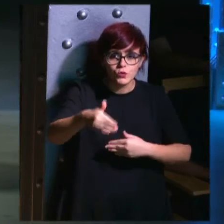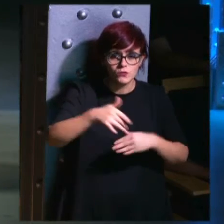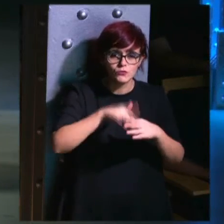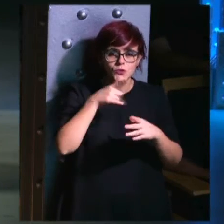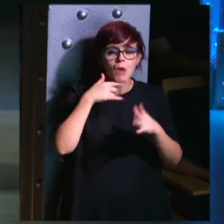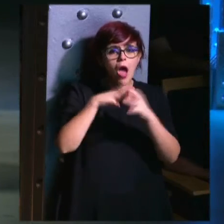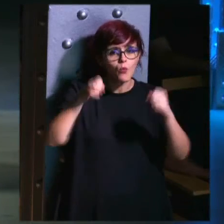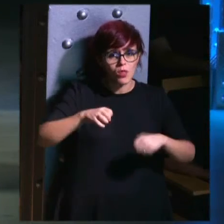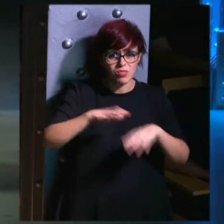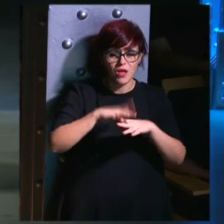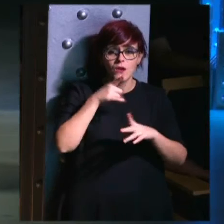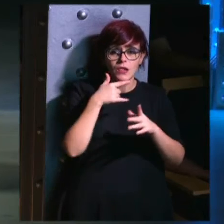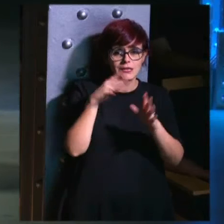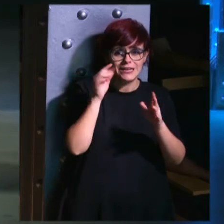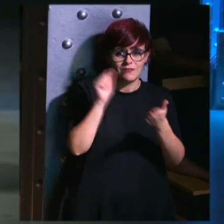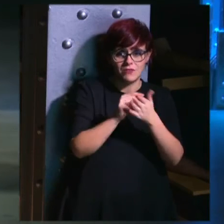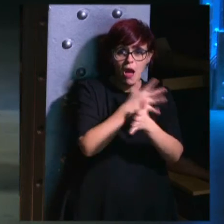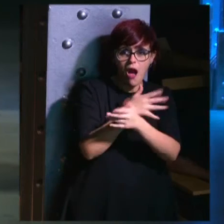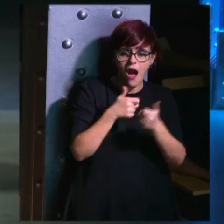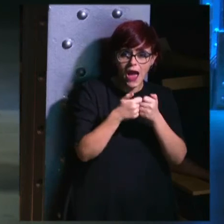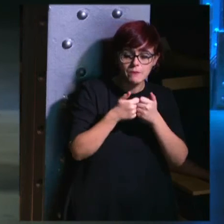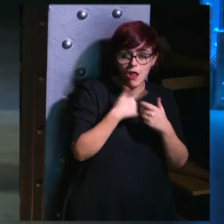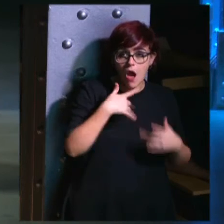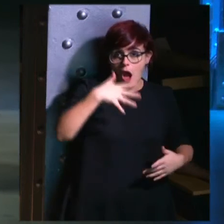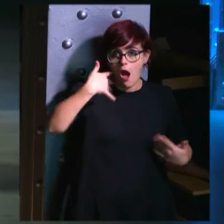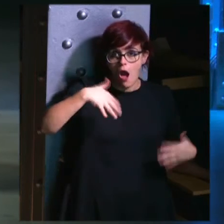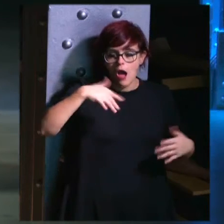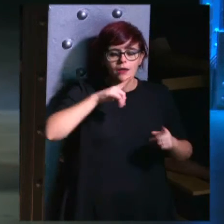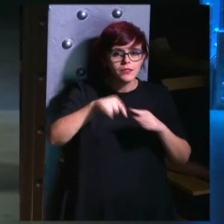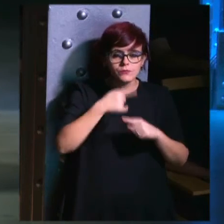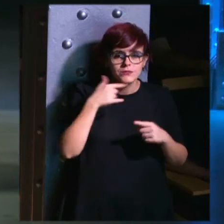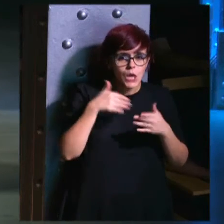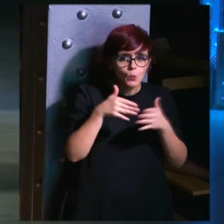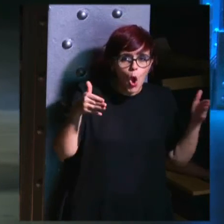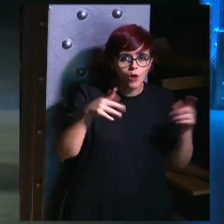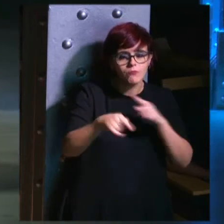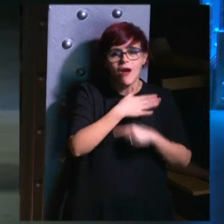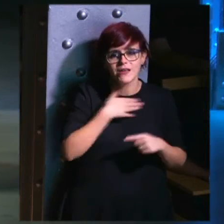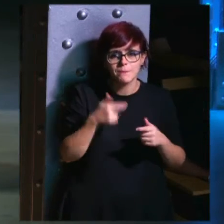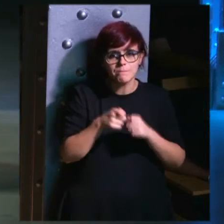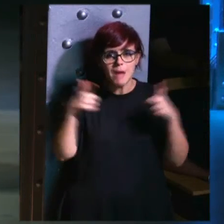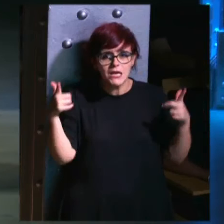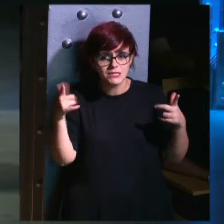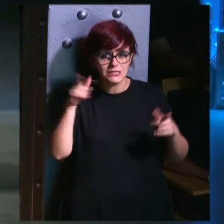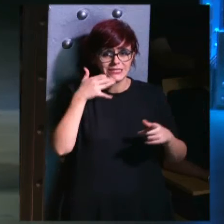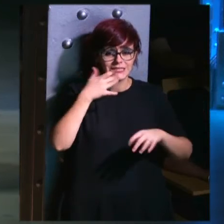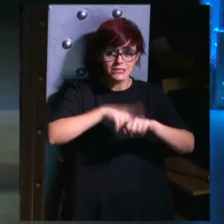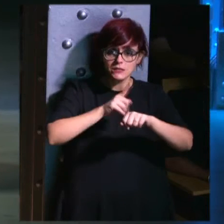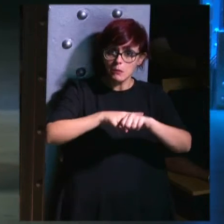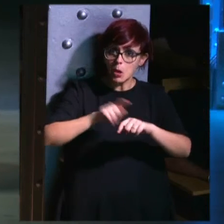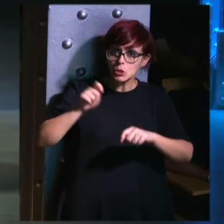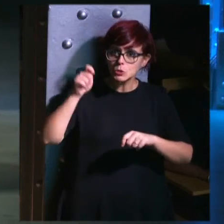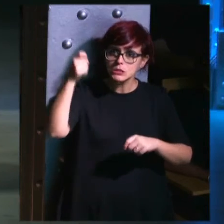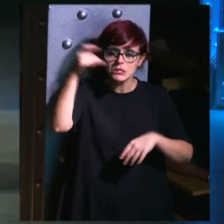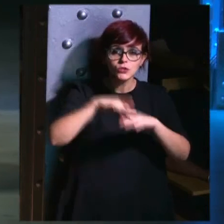muy de acuerdo. Va a llegar los gamers y todo el mundo, Dios mío, todos los chicos, y una vez que lleguen eso, bueno, pues quiero ir más. Y si con ese tiempo hemos conseguido que